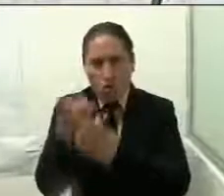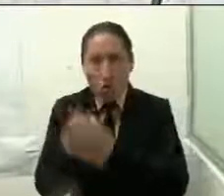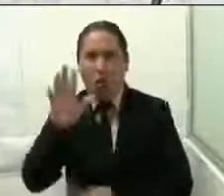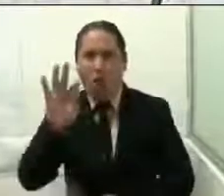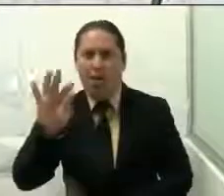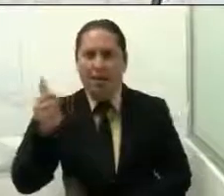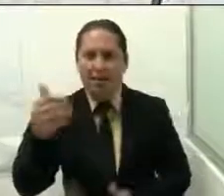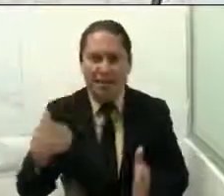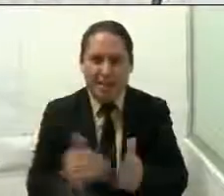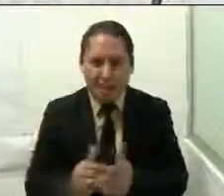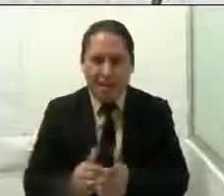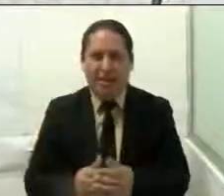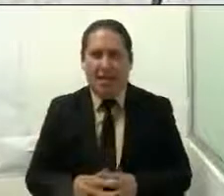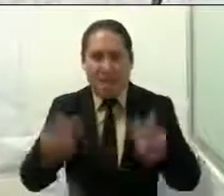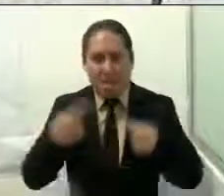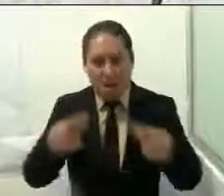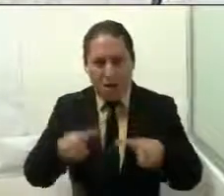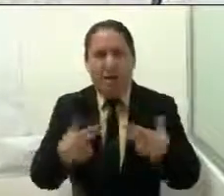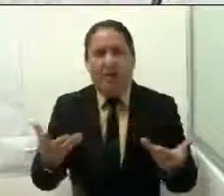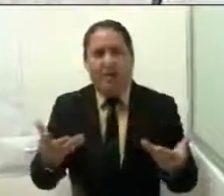800 productores